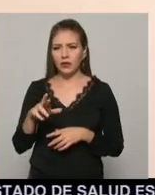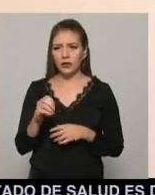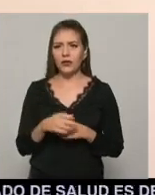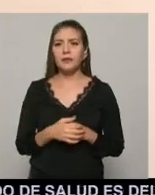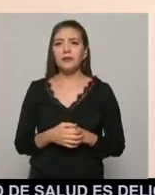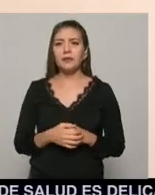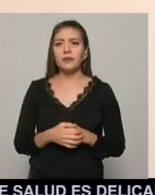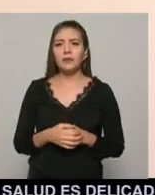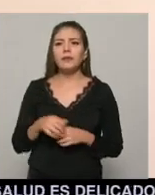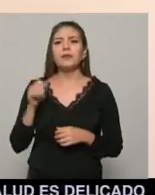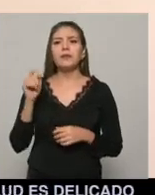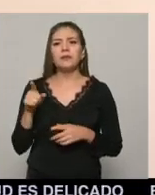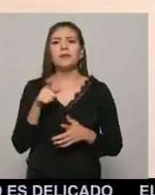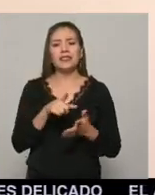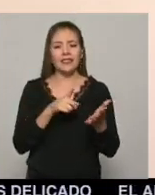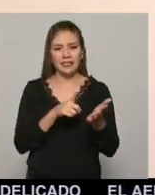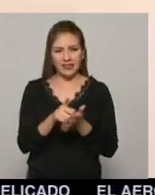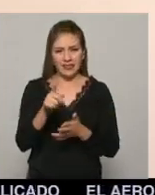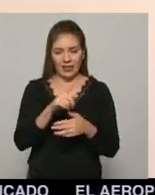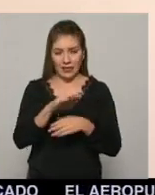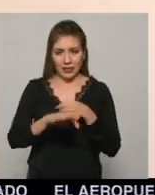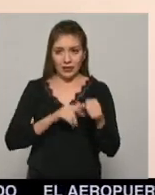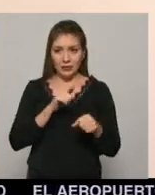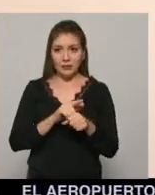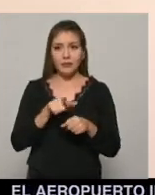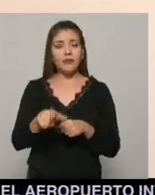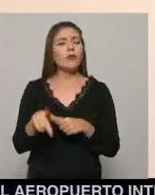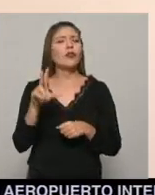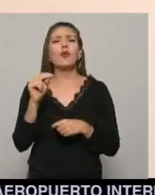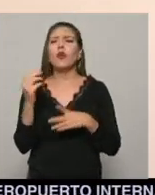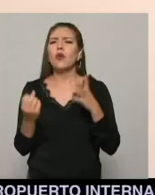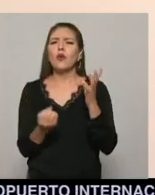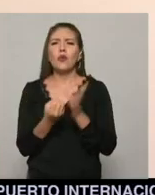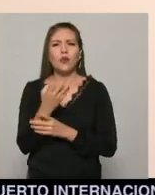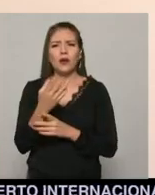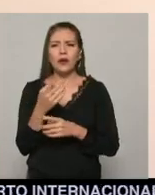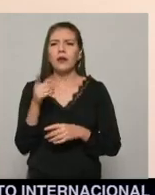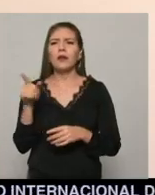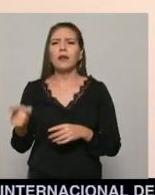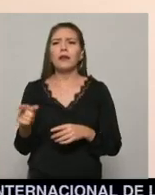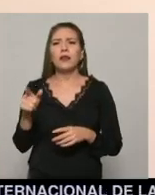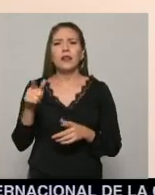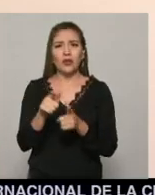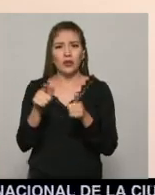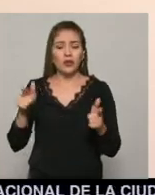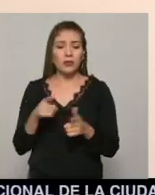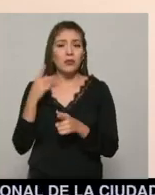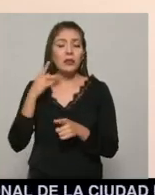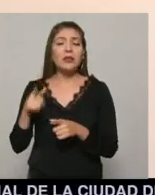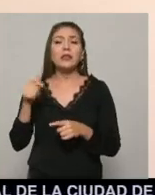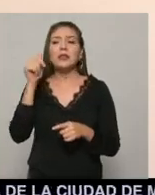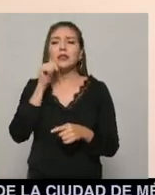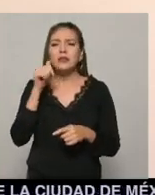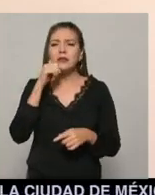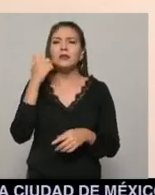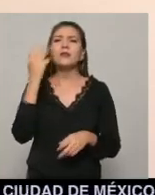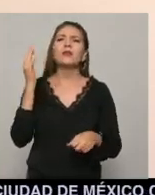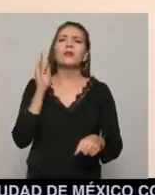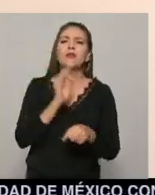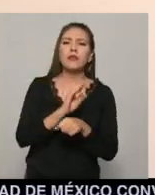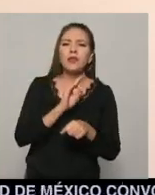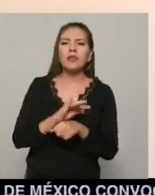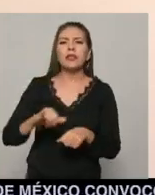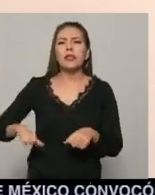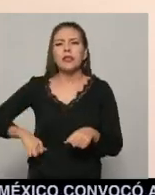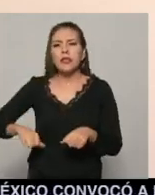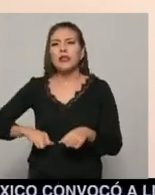punto de vista de los derechos de los animales es que esta ley no es innovadora, ¿no? La izquierda siempre ha tenido una tendencia a proteger o a poner interés en